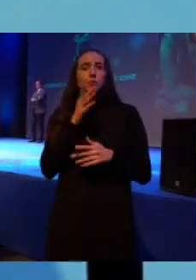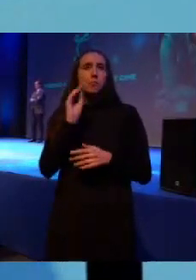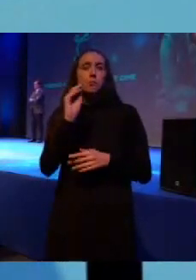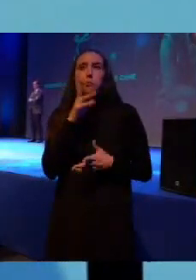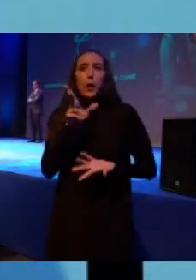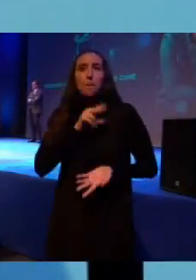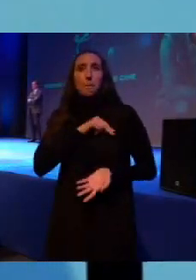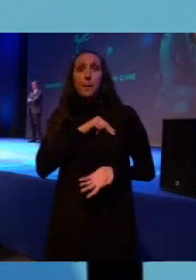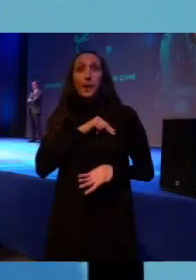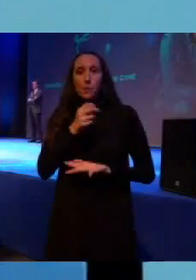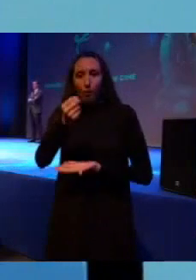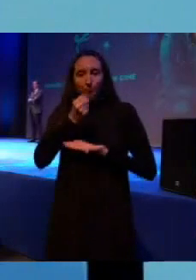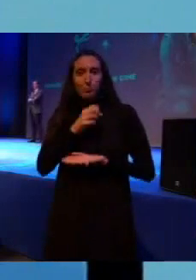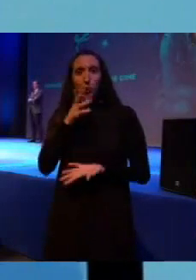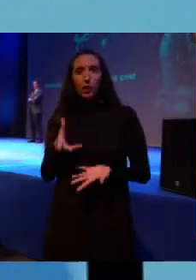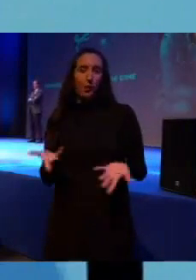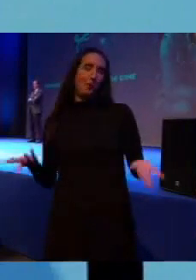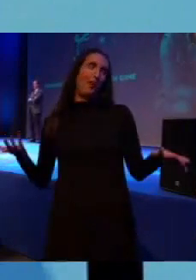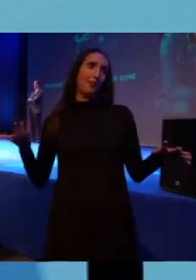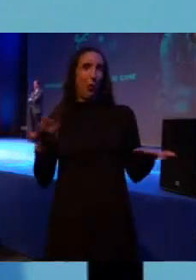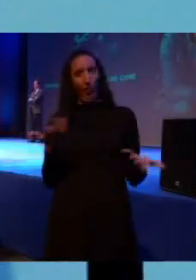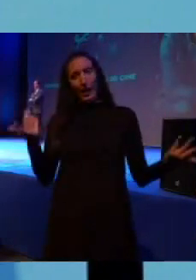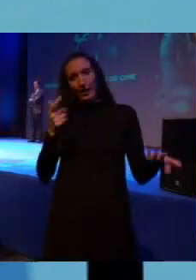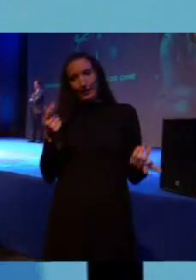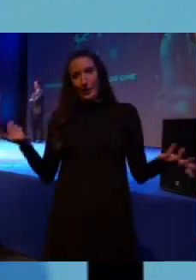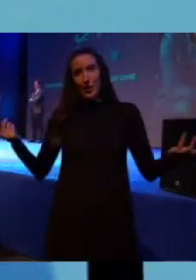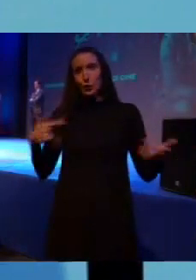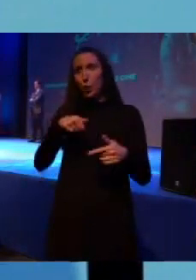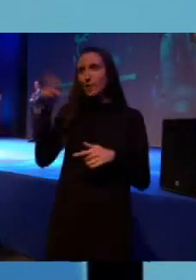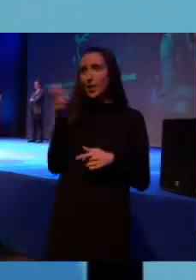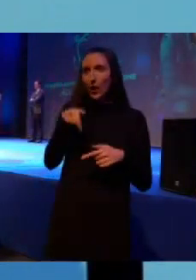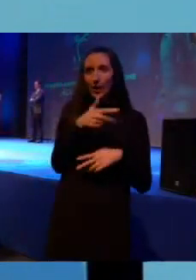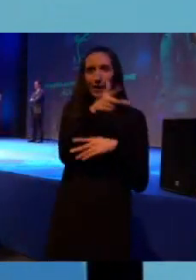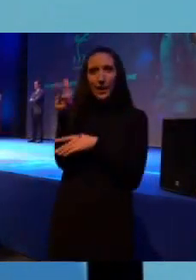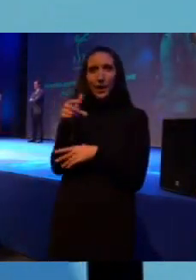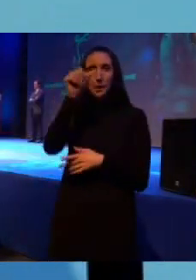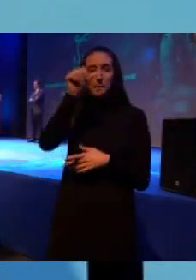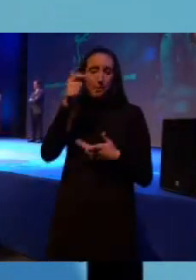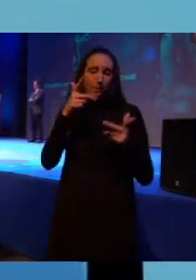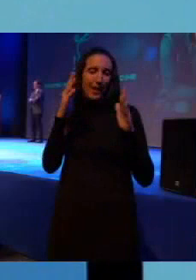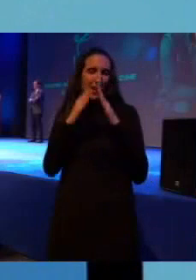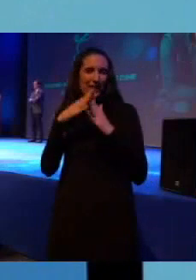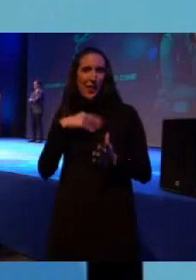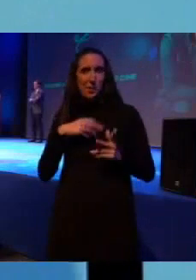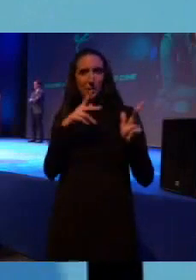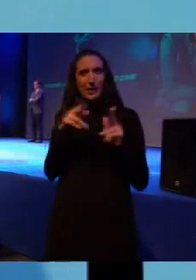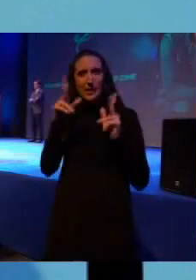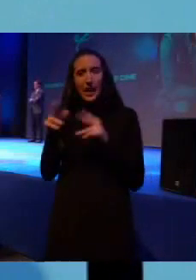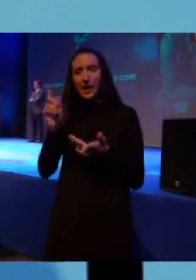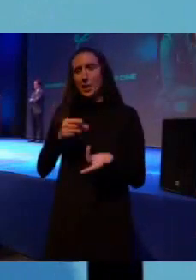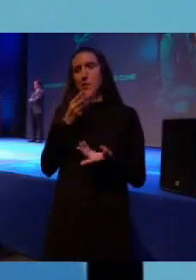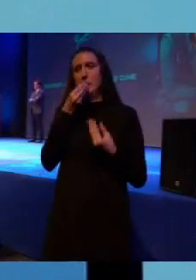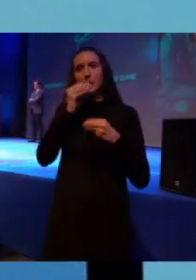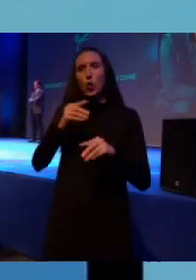¿Por qué me dais este premio? Y me dice, bueno, pues joder, tío, pues, estuviste trabajando aquí con La Casa de Papel y también pues por tu